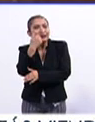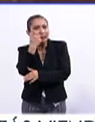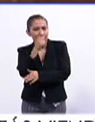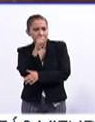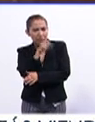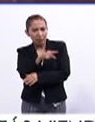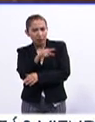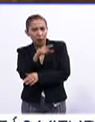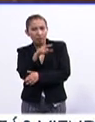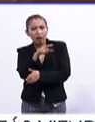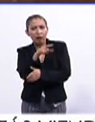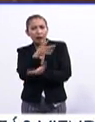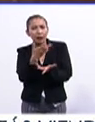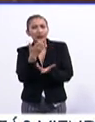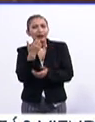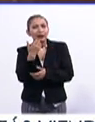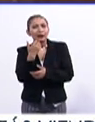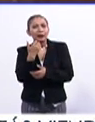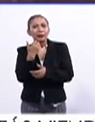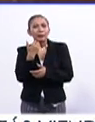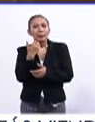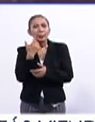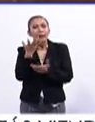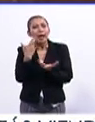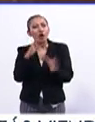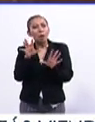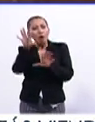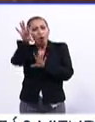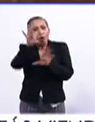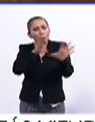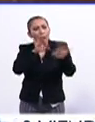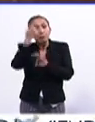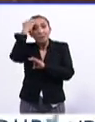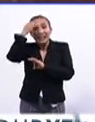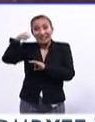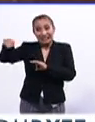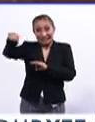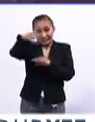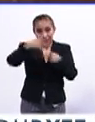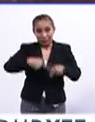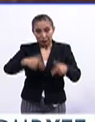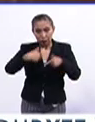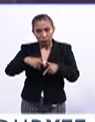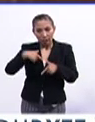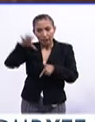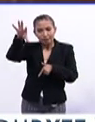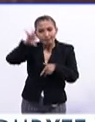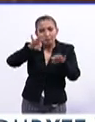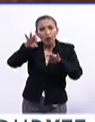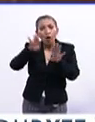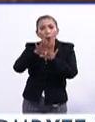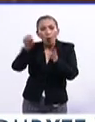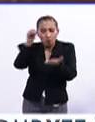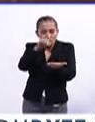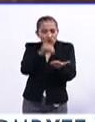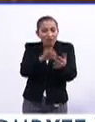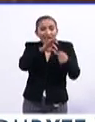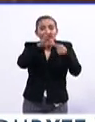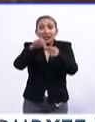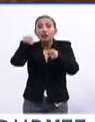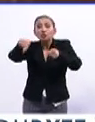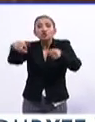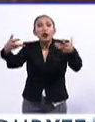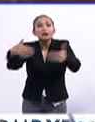por parte del cerlalc era si se quiere extraer de la experiencia una guía de